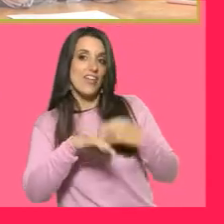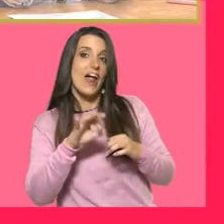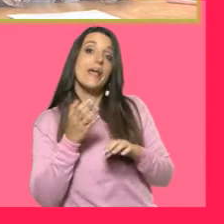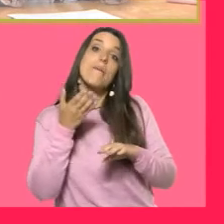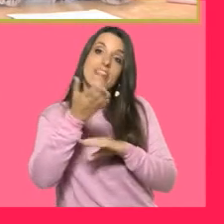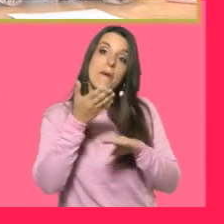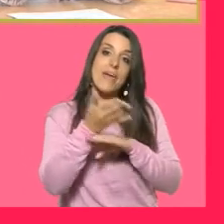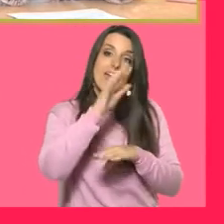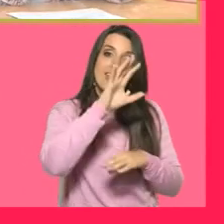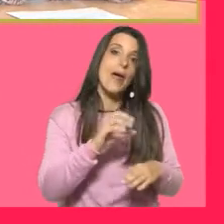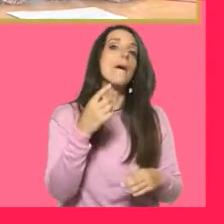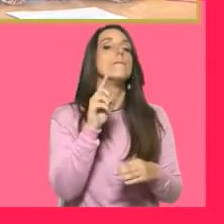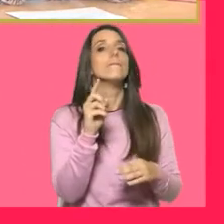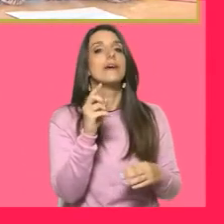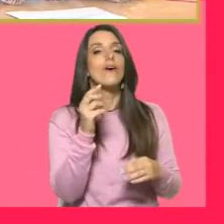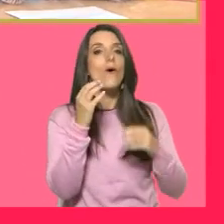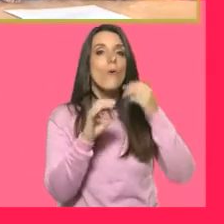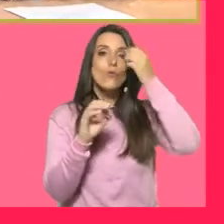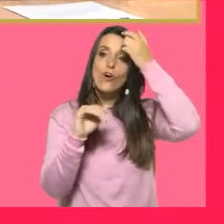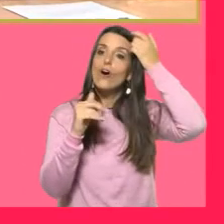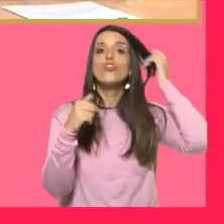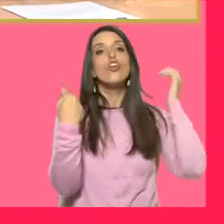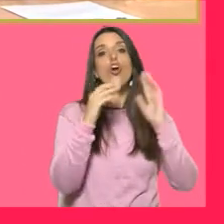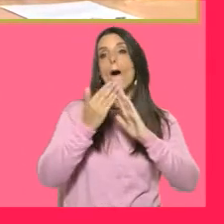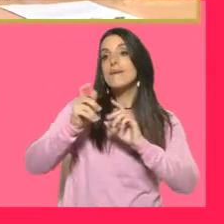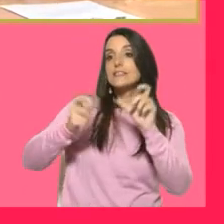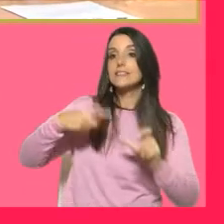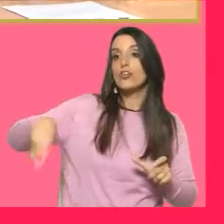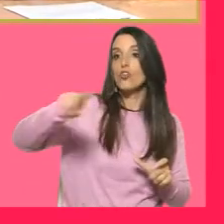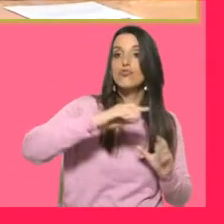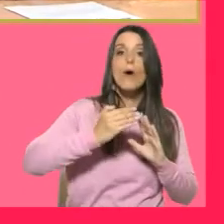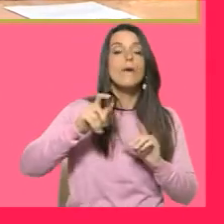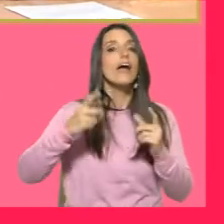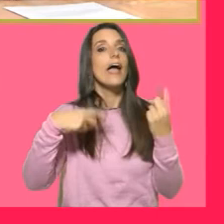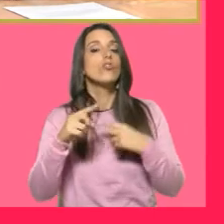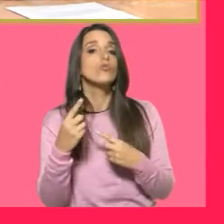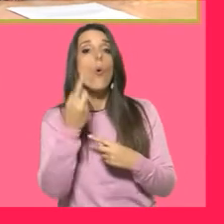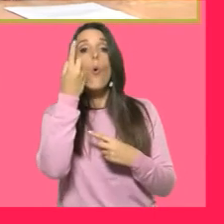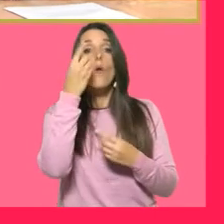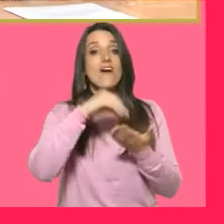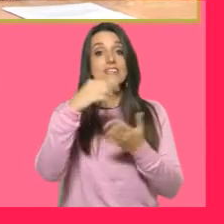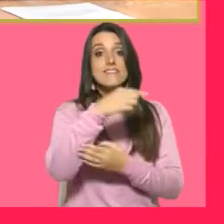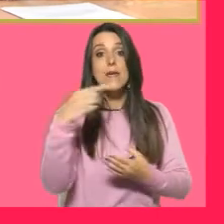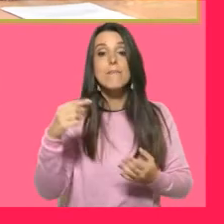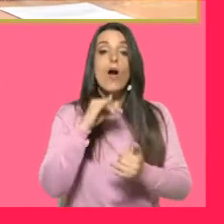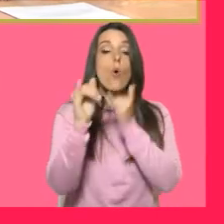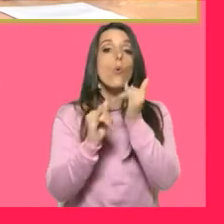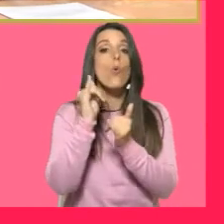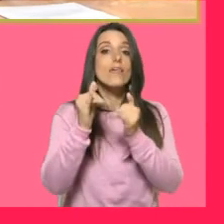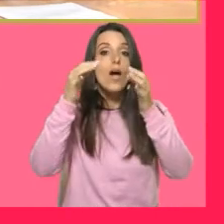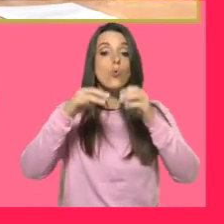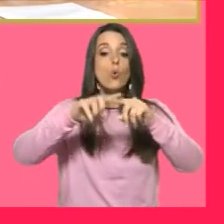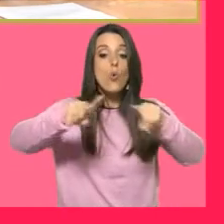pedirlo, claro, hay que pedirlo. Pero bueno, somos vecinos, todos. Entonces nos juntamos una vez por semana en el Zoom del